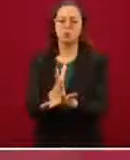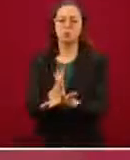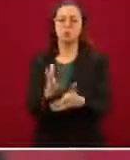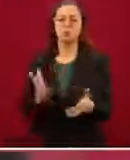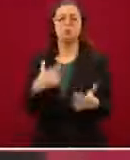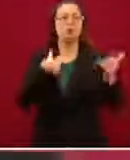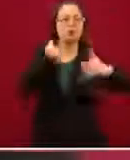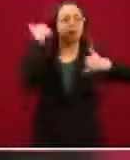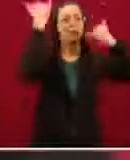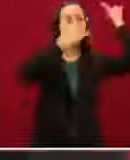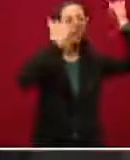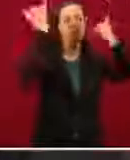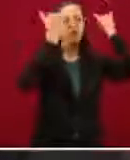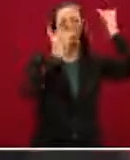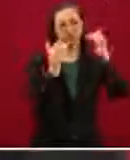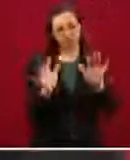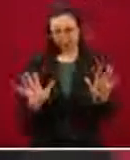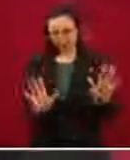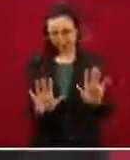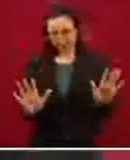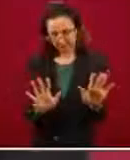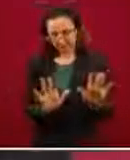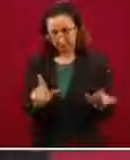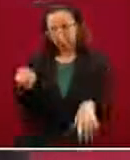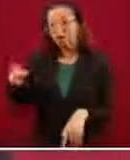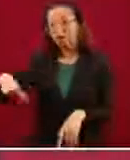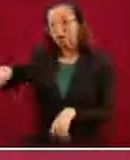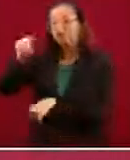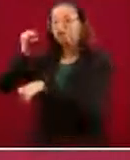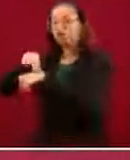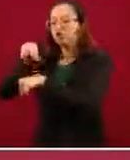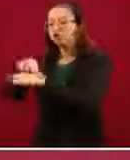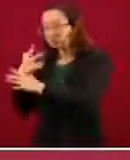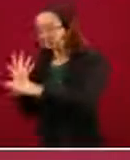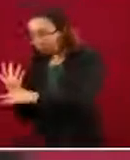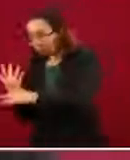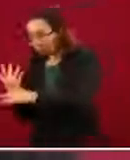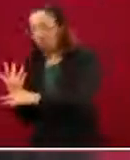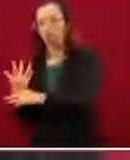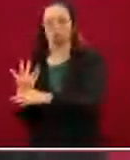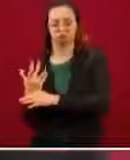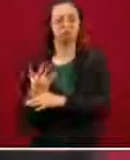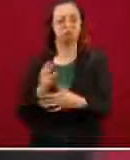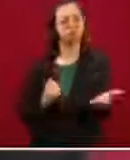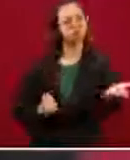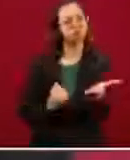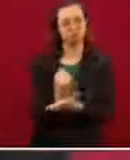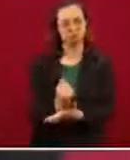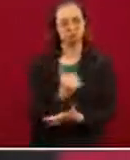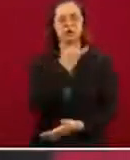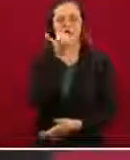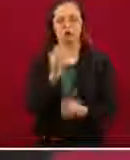sean ocurrencias, para que no se cometan errores.